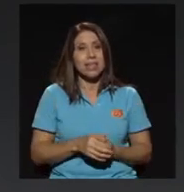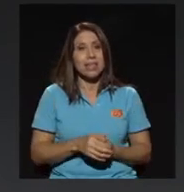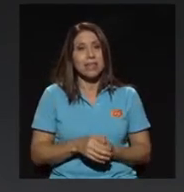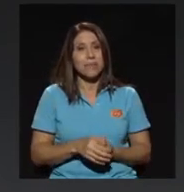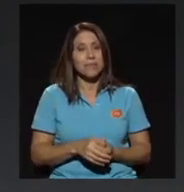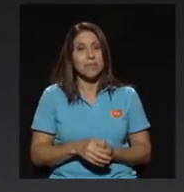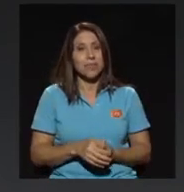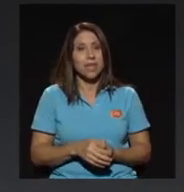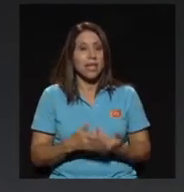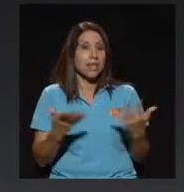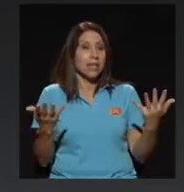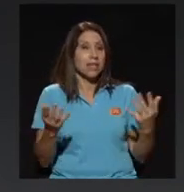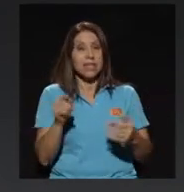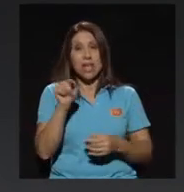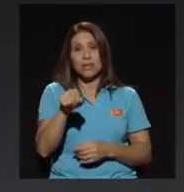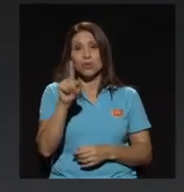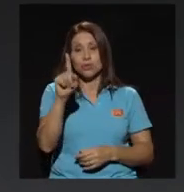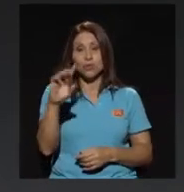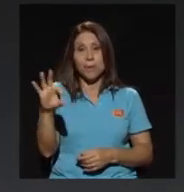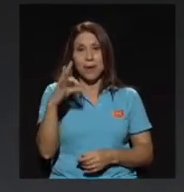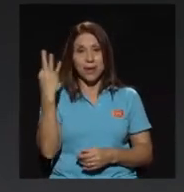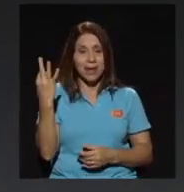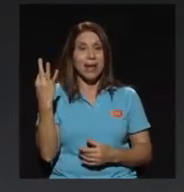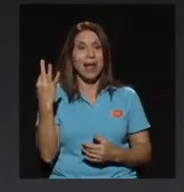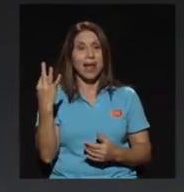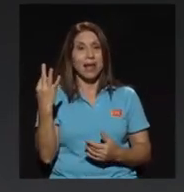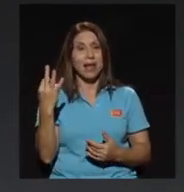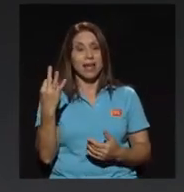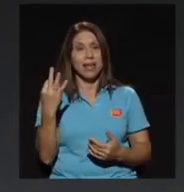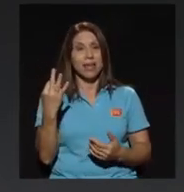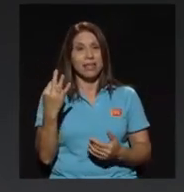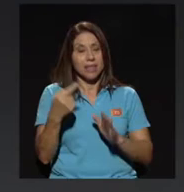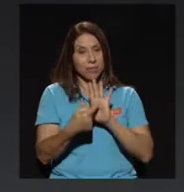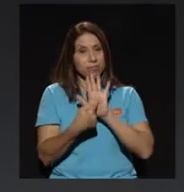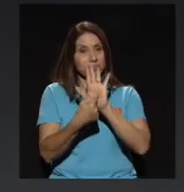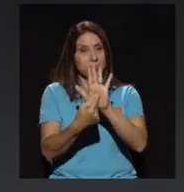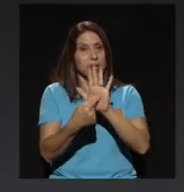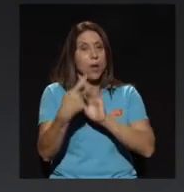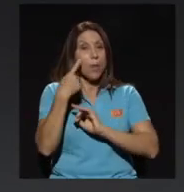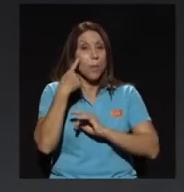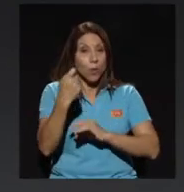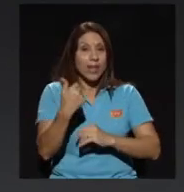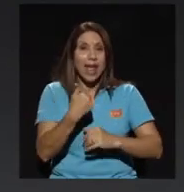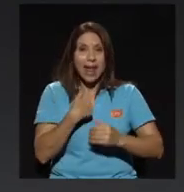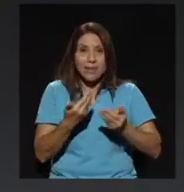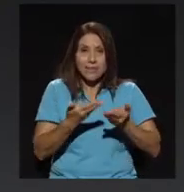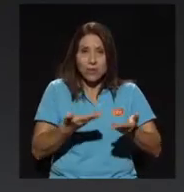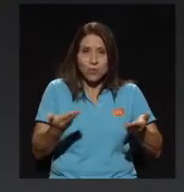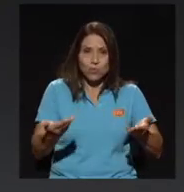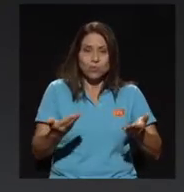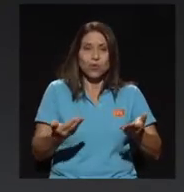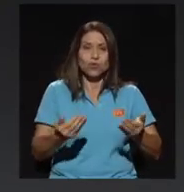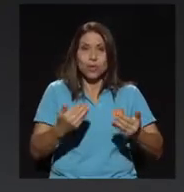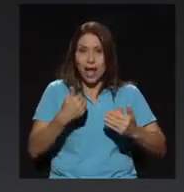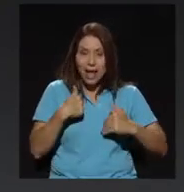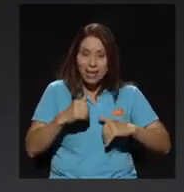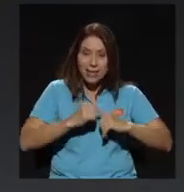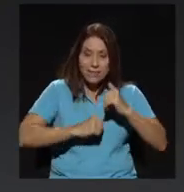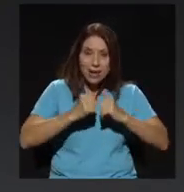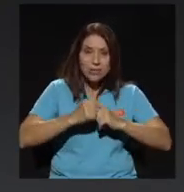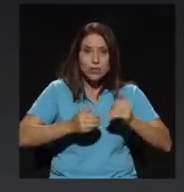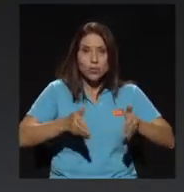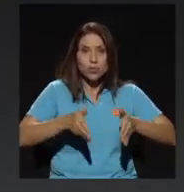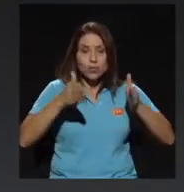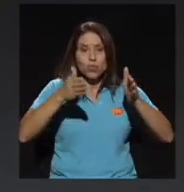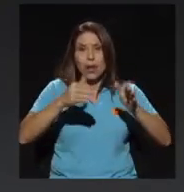¿cómo se llama? Y es una manera, sobre todo porque hay recursos, infraestructura y lo demás. Y la otra es un poco